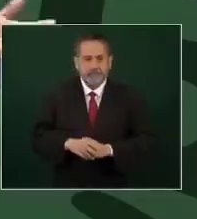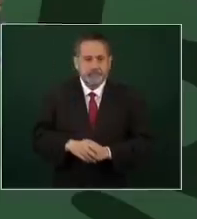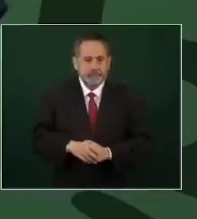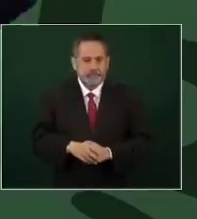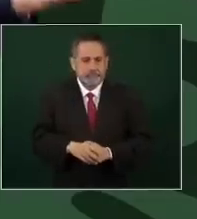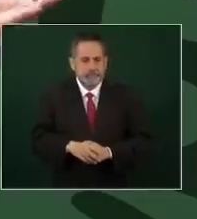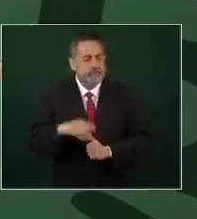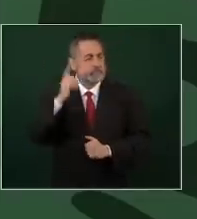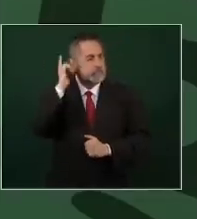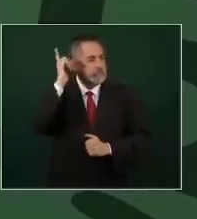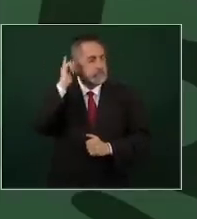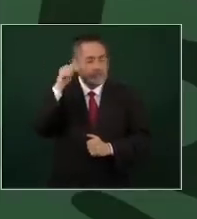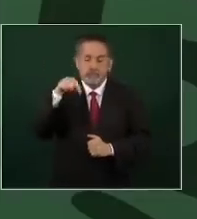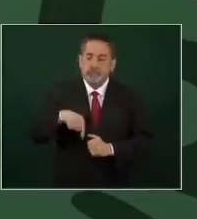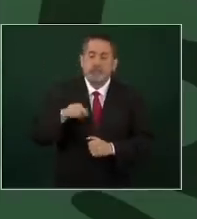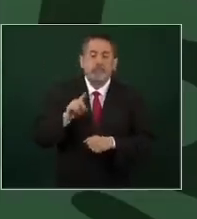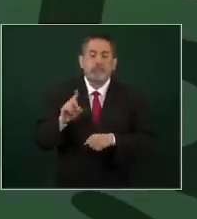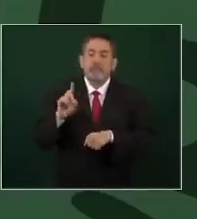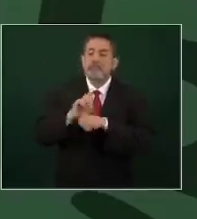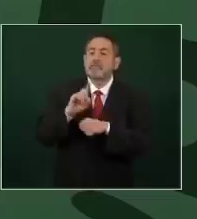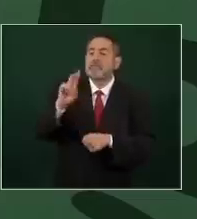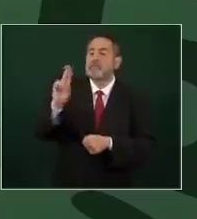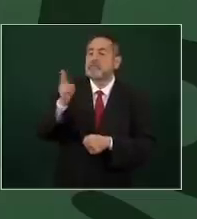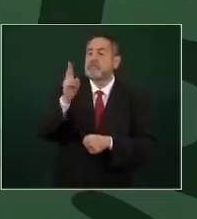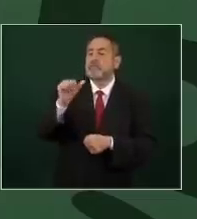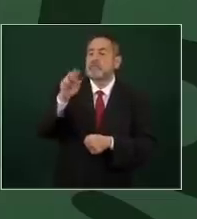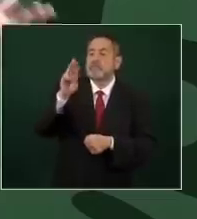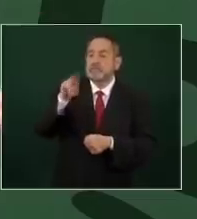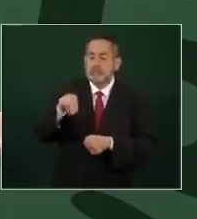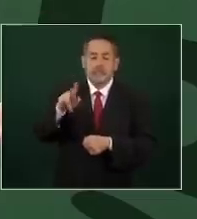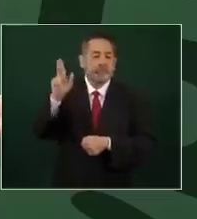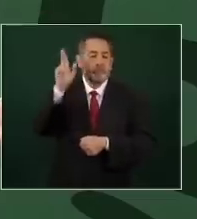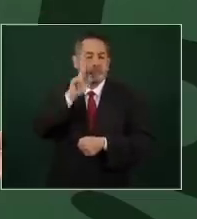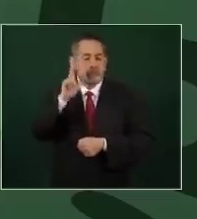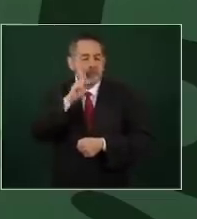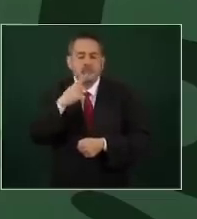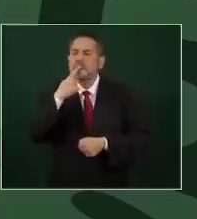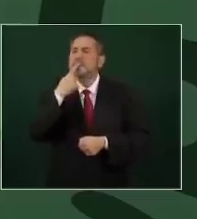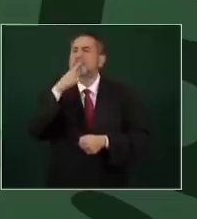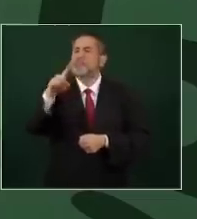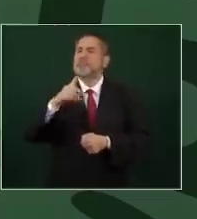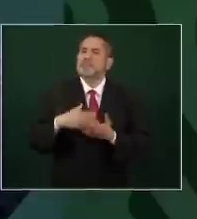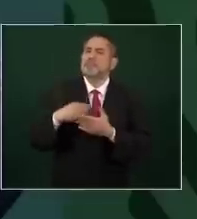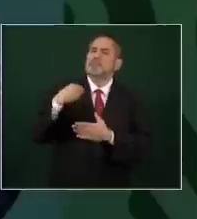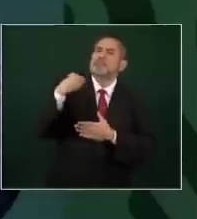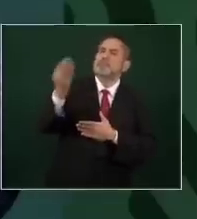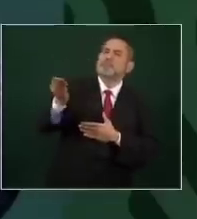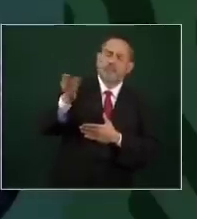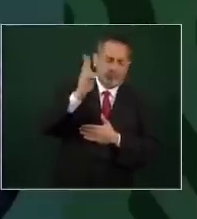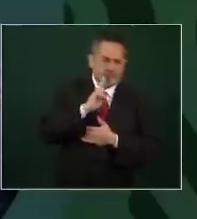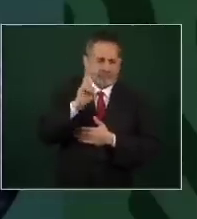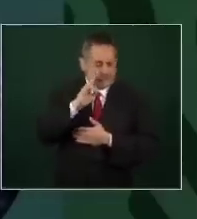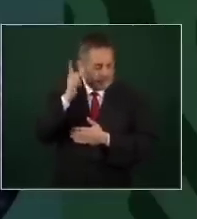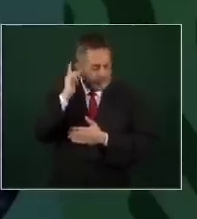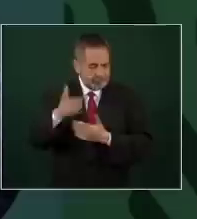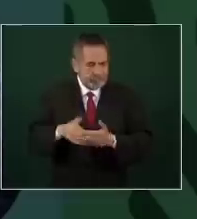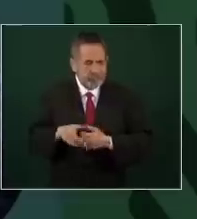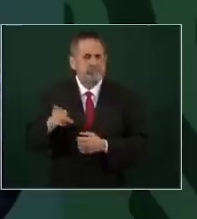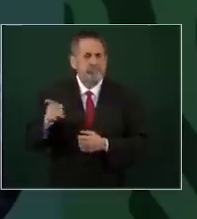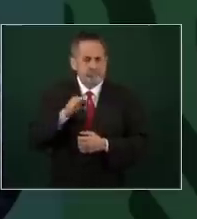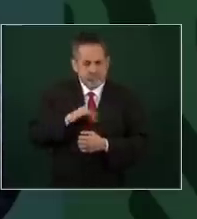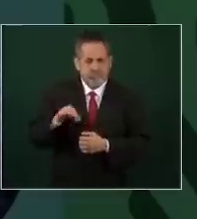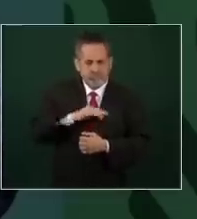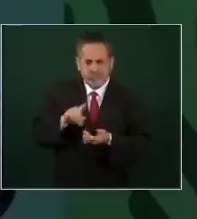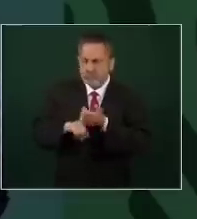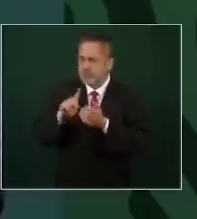Ojalá y la UNAM presente una denuncia y tiene la